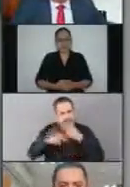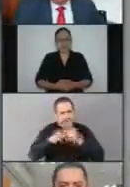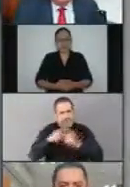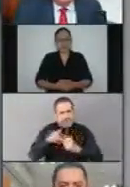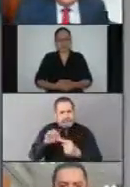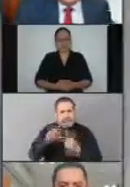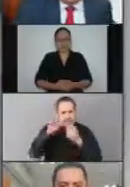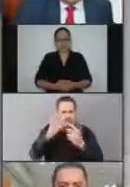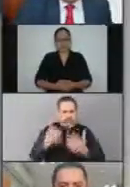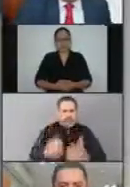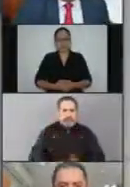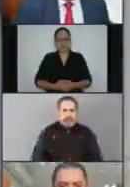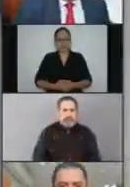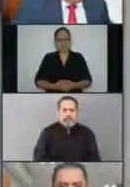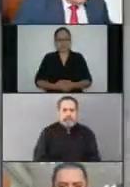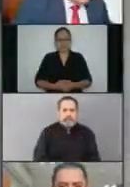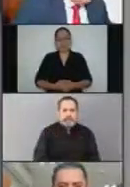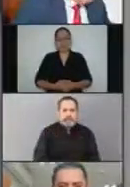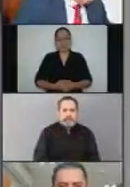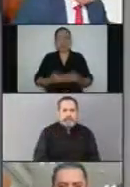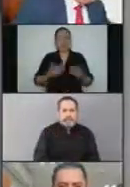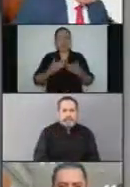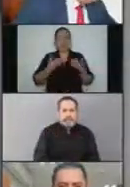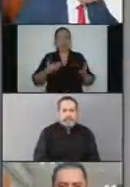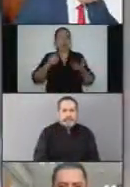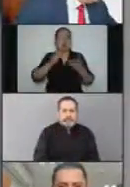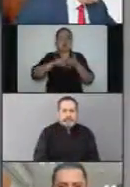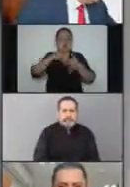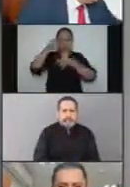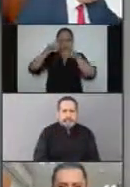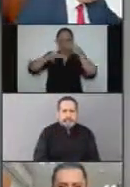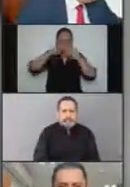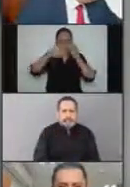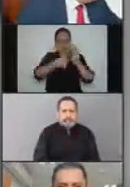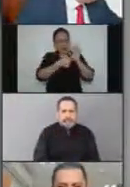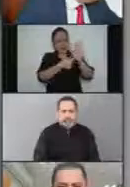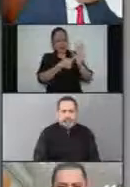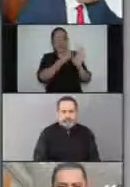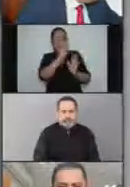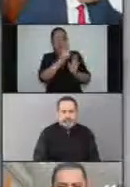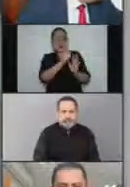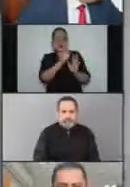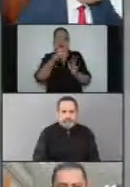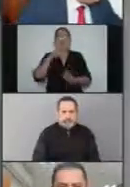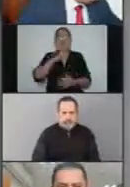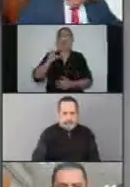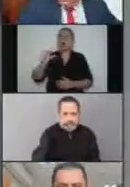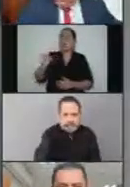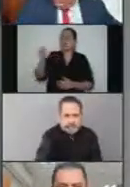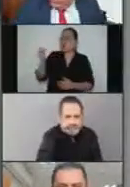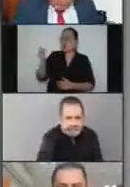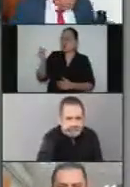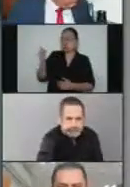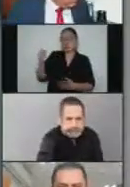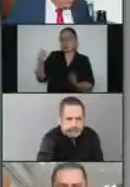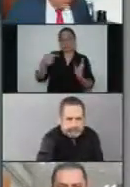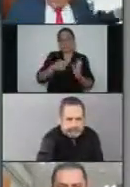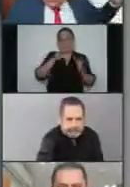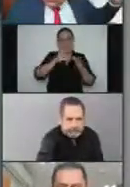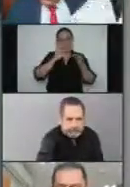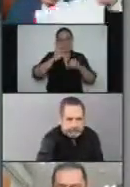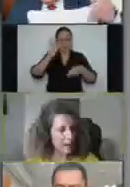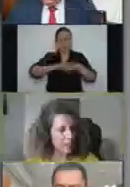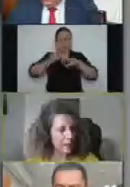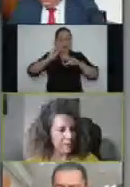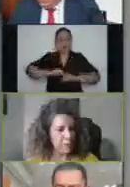resaltar. ¿Y qué veo en el spot? En el spot, a diferencia de otros, aquí ya hay más precisión, puesto